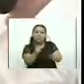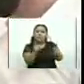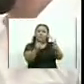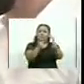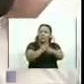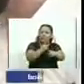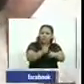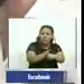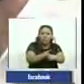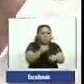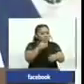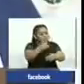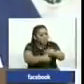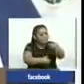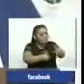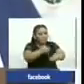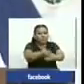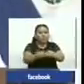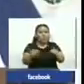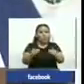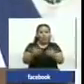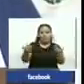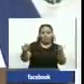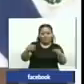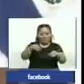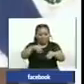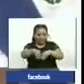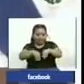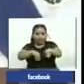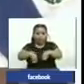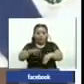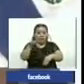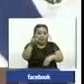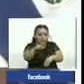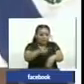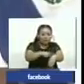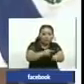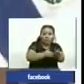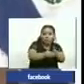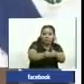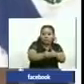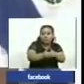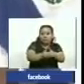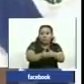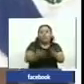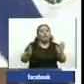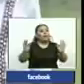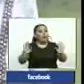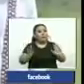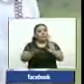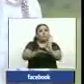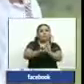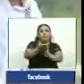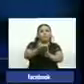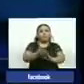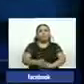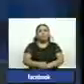empieza a una cadenita, una cadenita, un dominó. Y una vez empieza el momentum, entonces empieza el desarrollo.